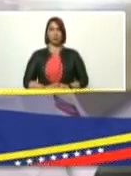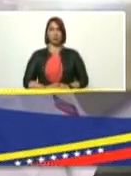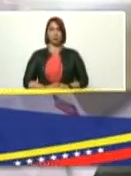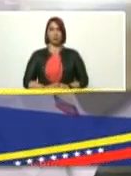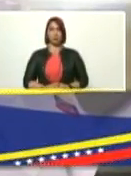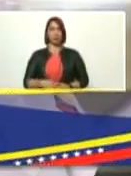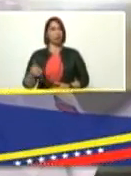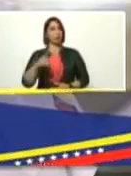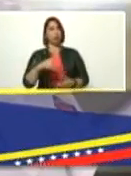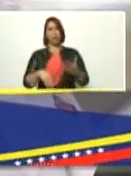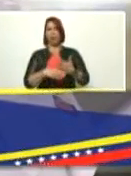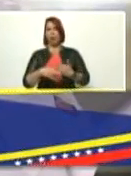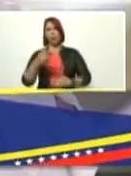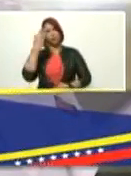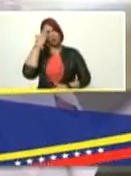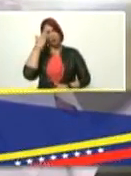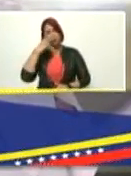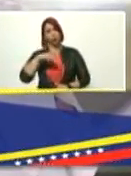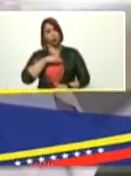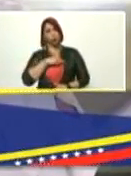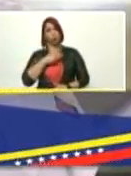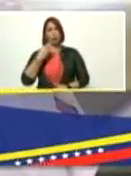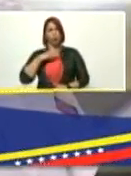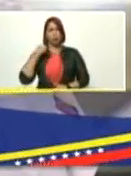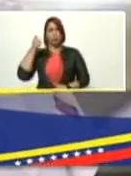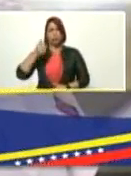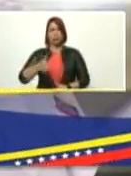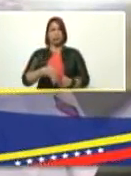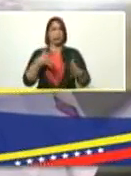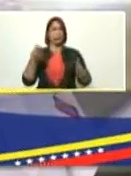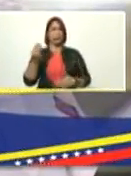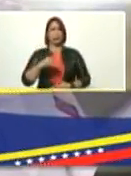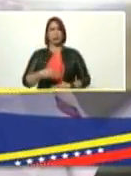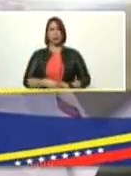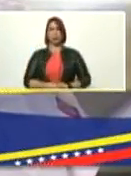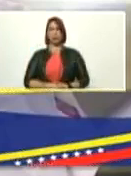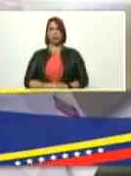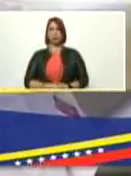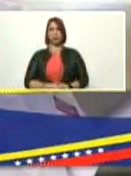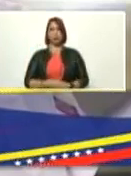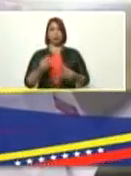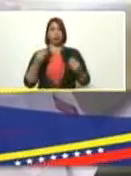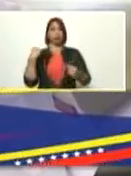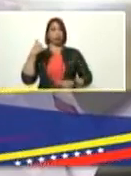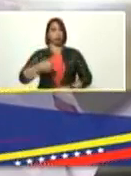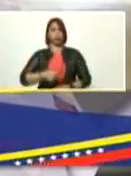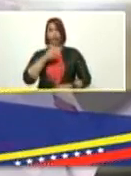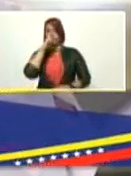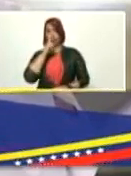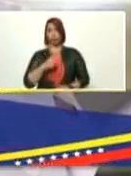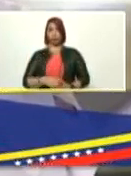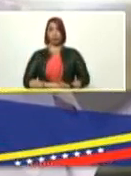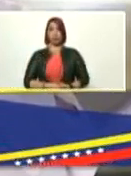No lo vamos a saber nosotros, que hemos pasado por las más grandes en muchos años.